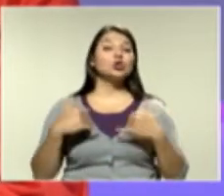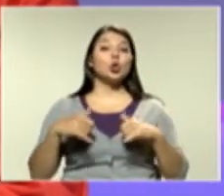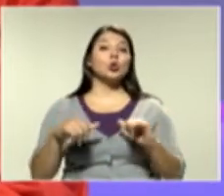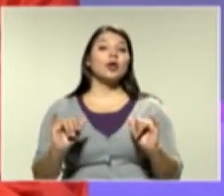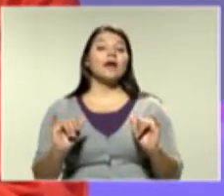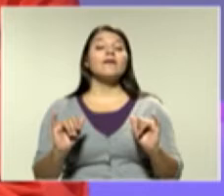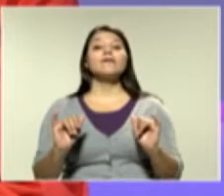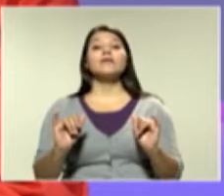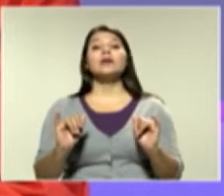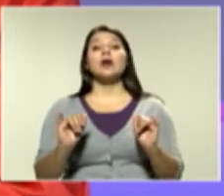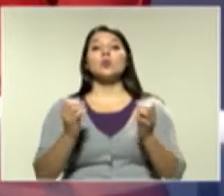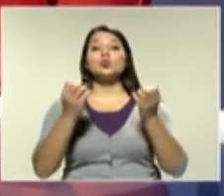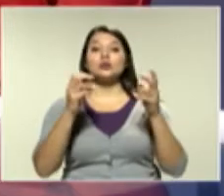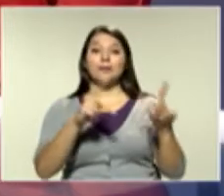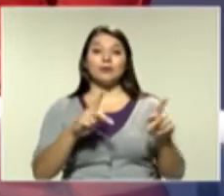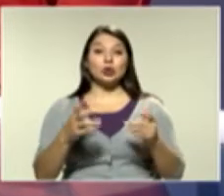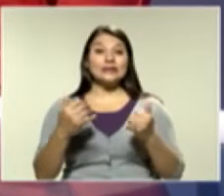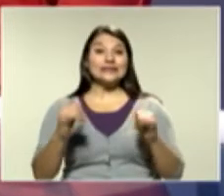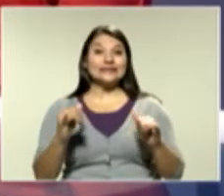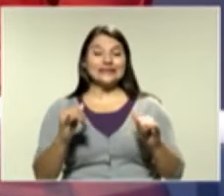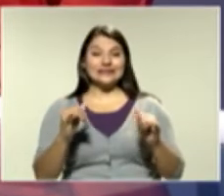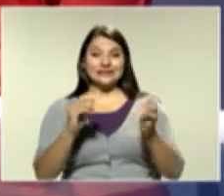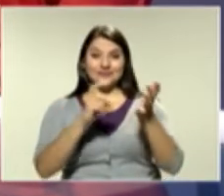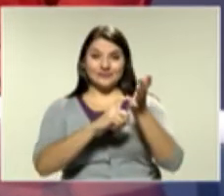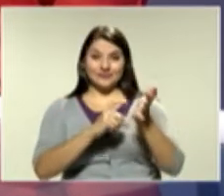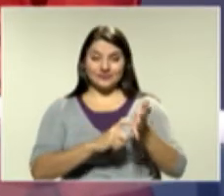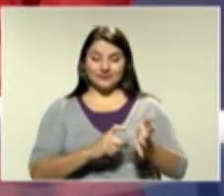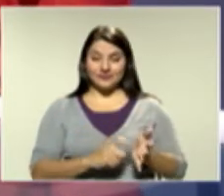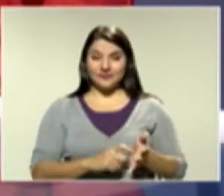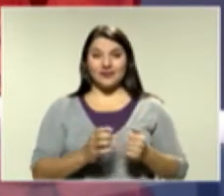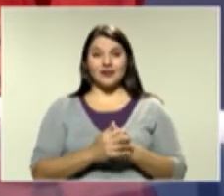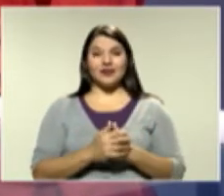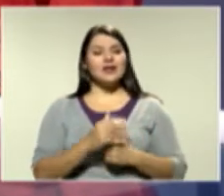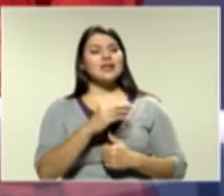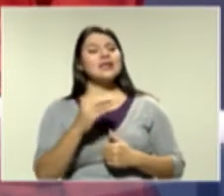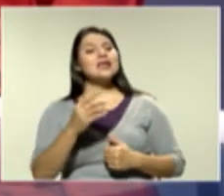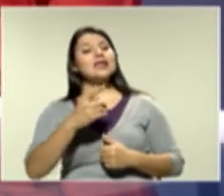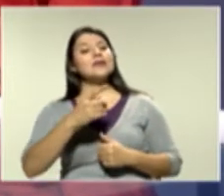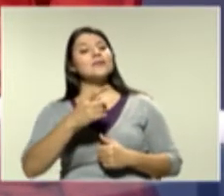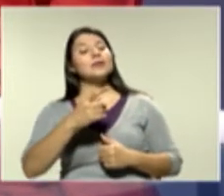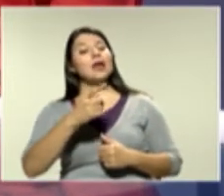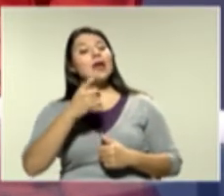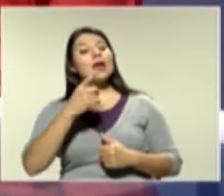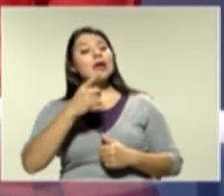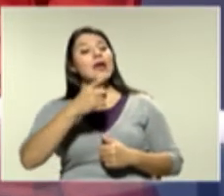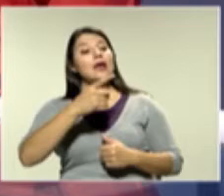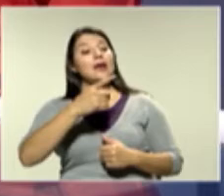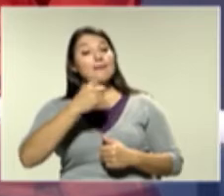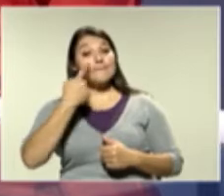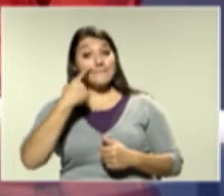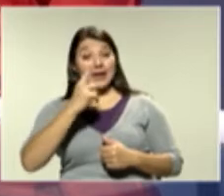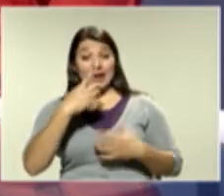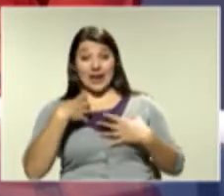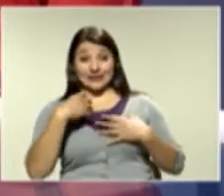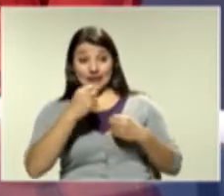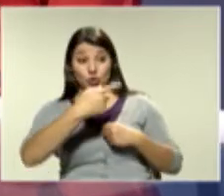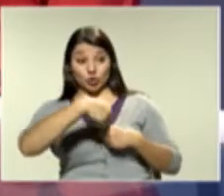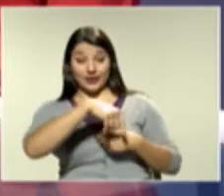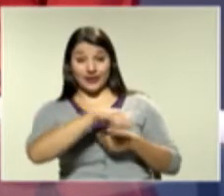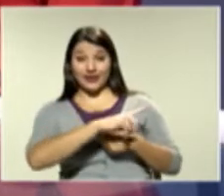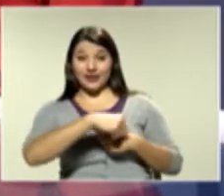un subregistro muy alto. Y las implicaciones de esa gente, para la salud de esa gente, son también